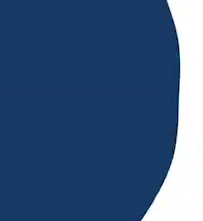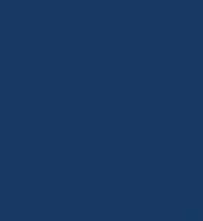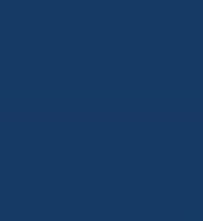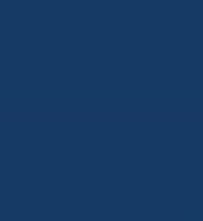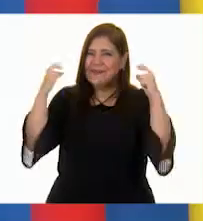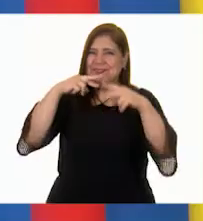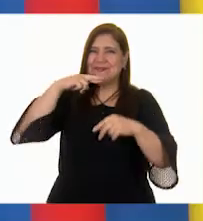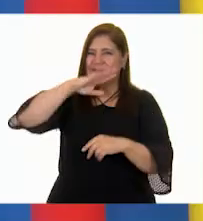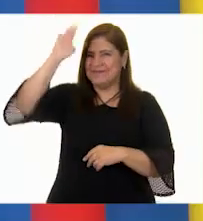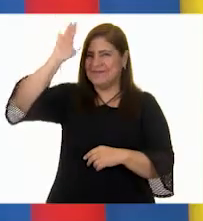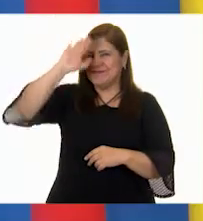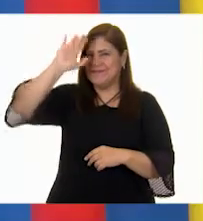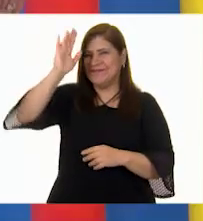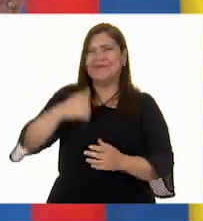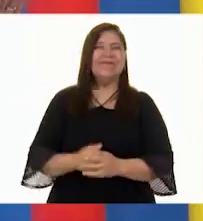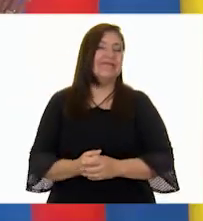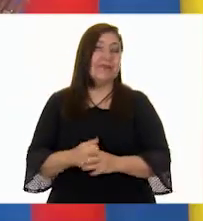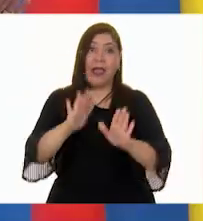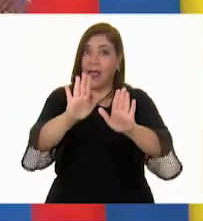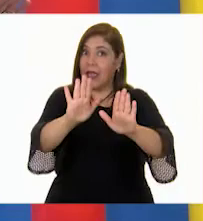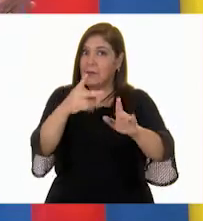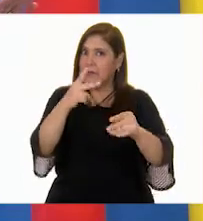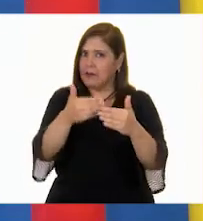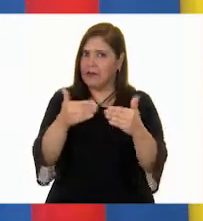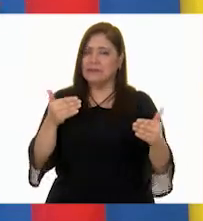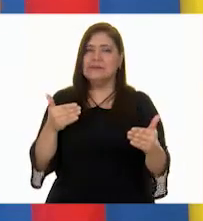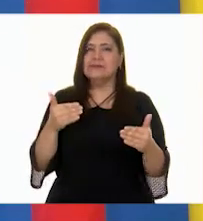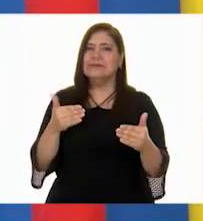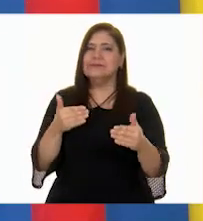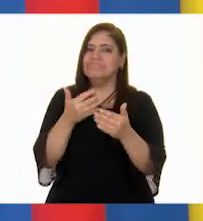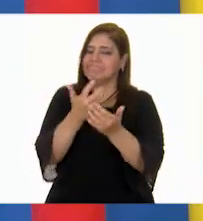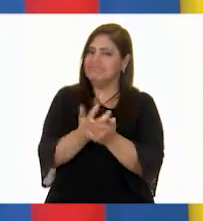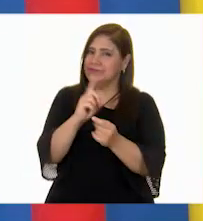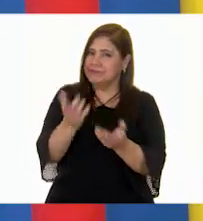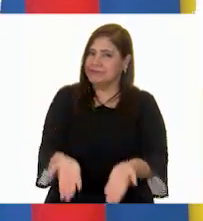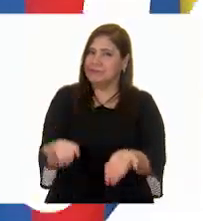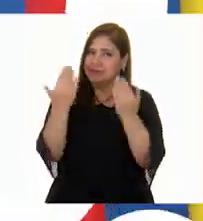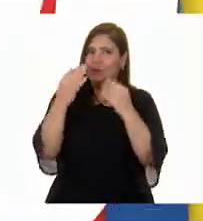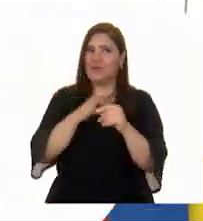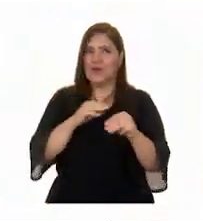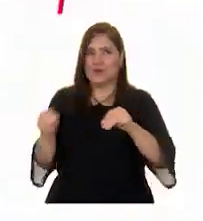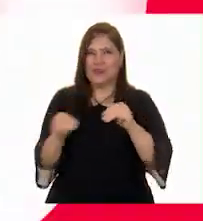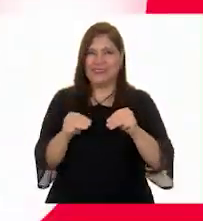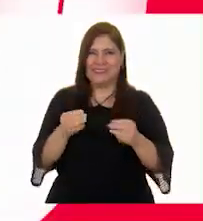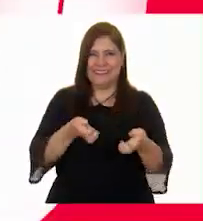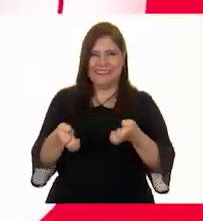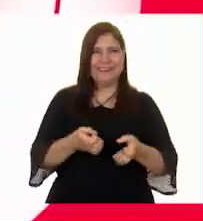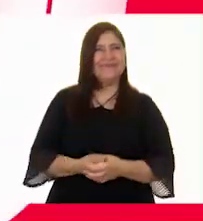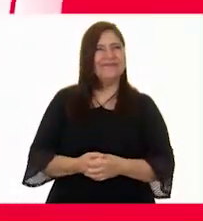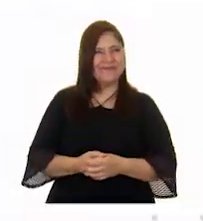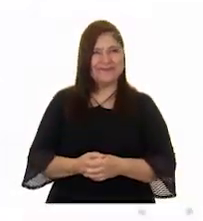Nos vemos, hasta la próxima. Pero antes, a movernos un poco.